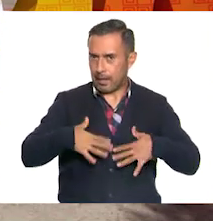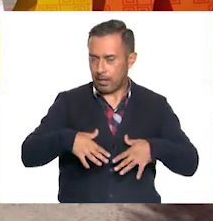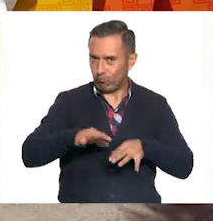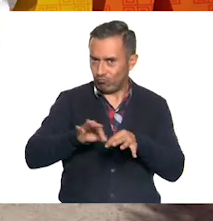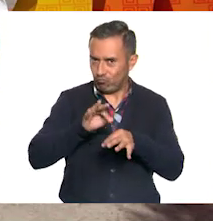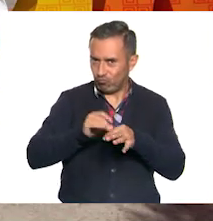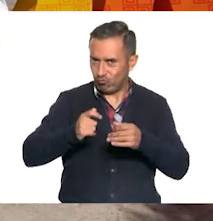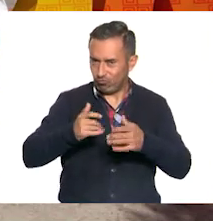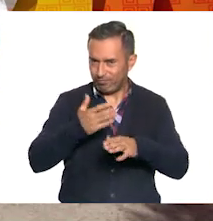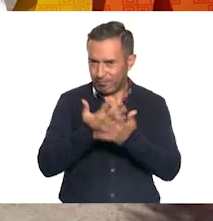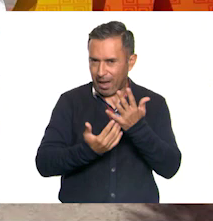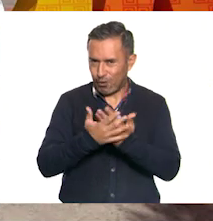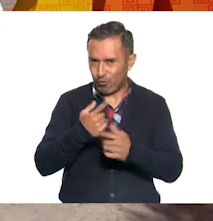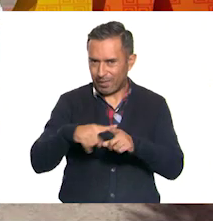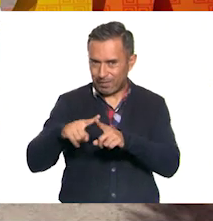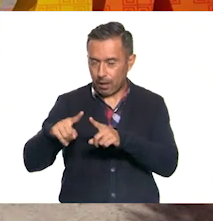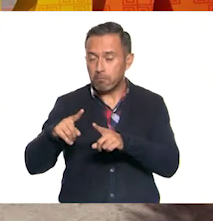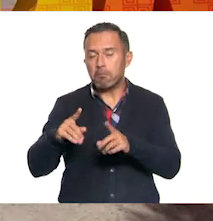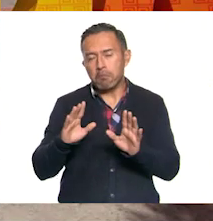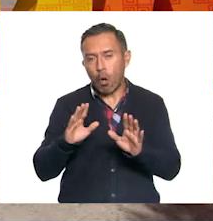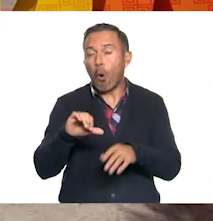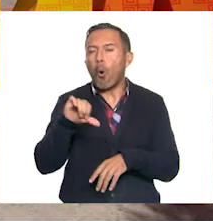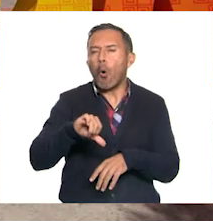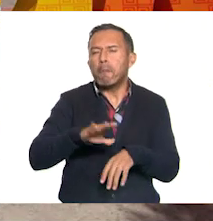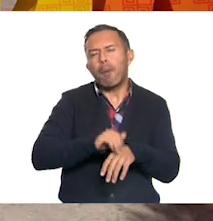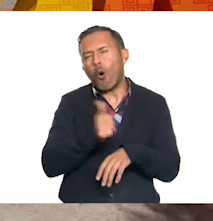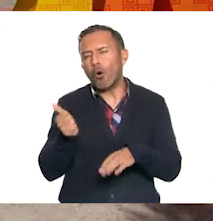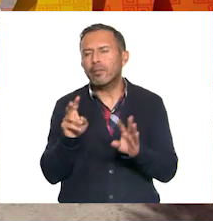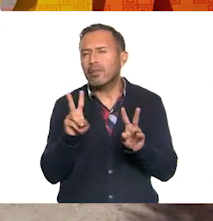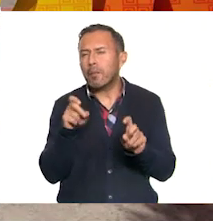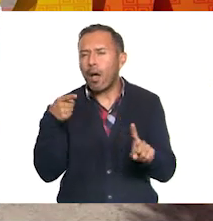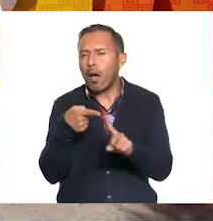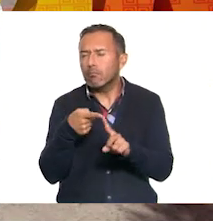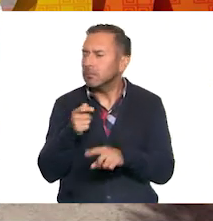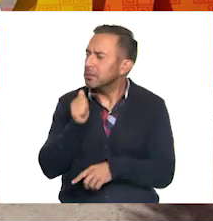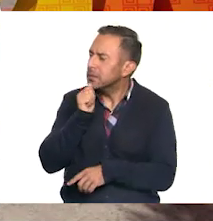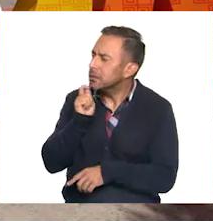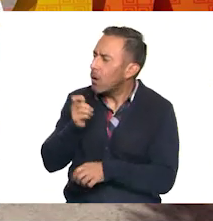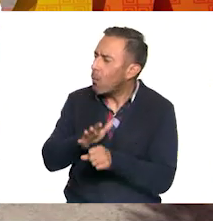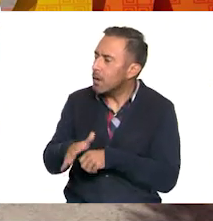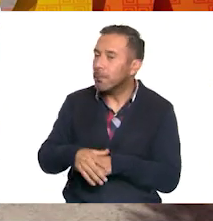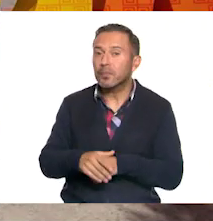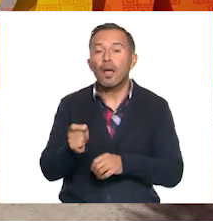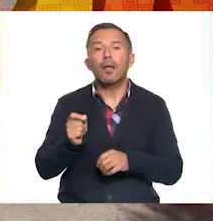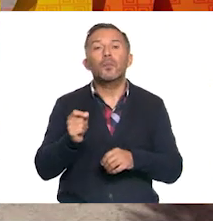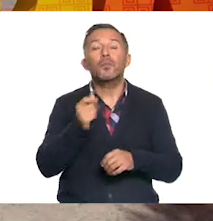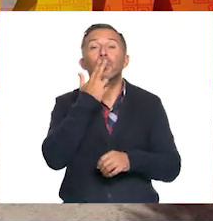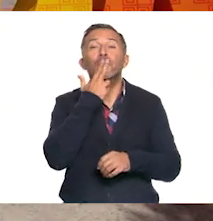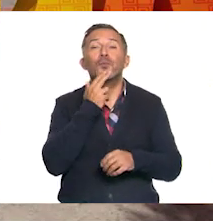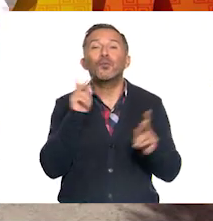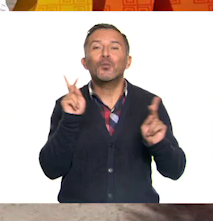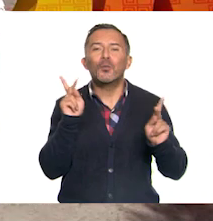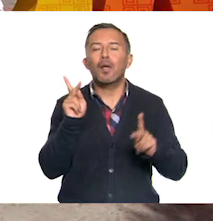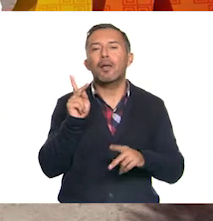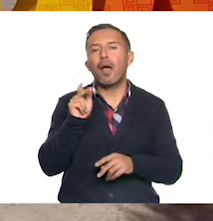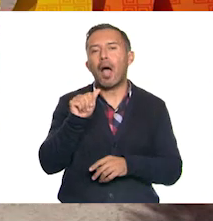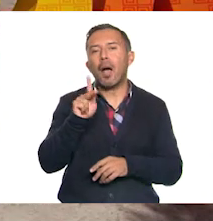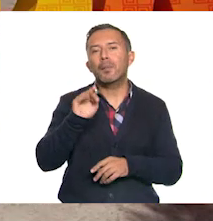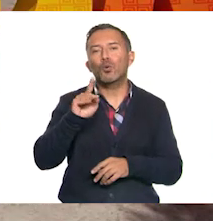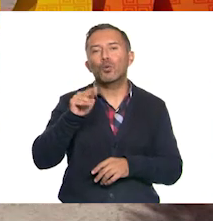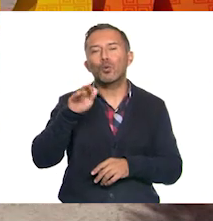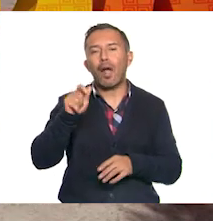hoy analizaremos otra. ¿Cuál? La apicultura o producción de miel